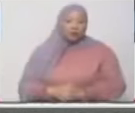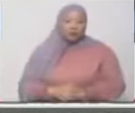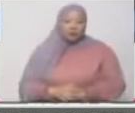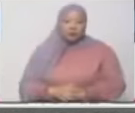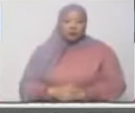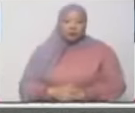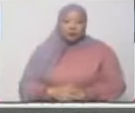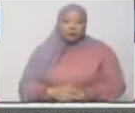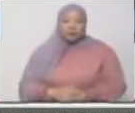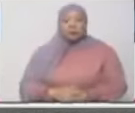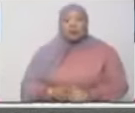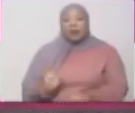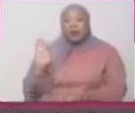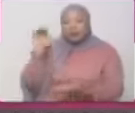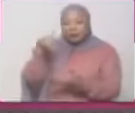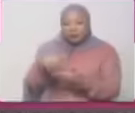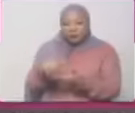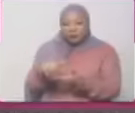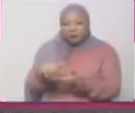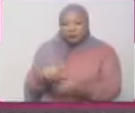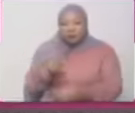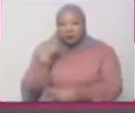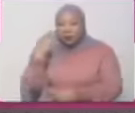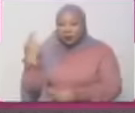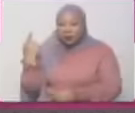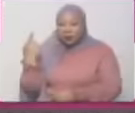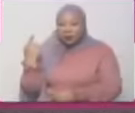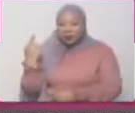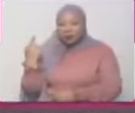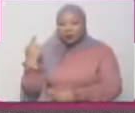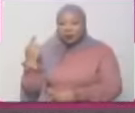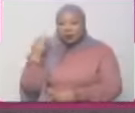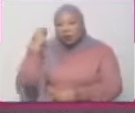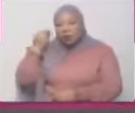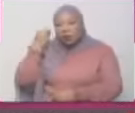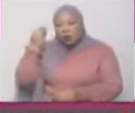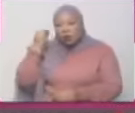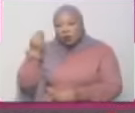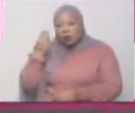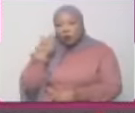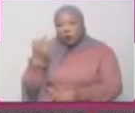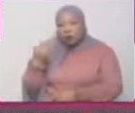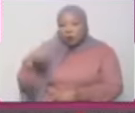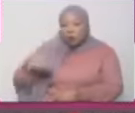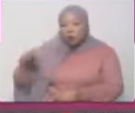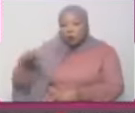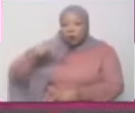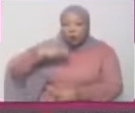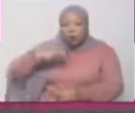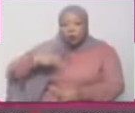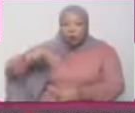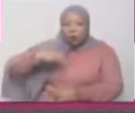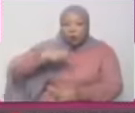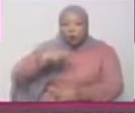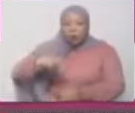de Miranda. Yo les propuse allí en la reflexión montañera, subiendo una